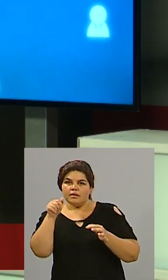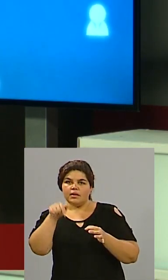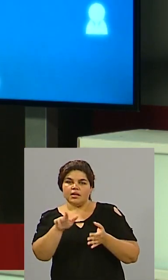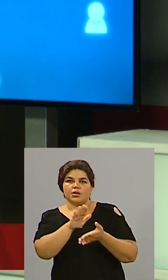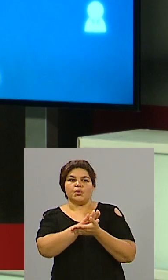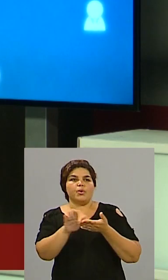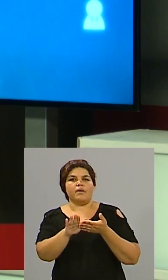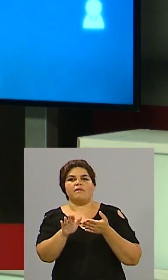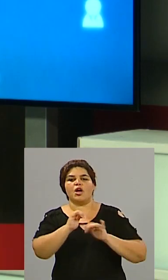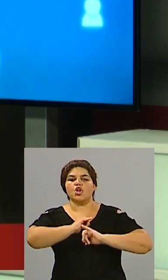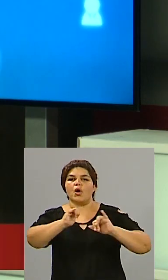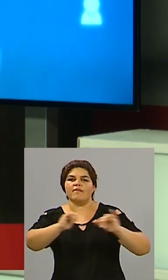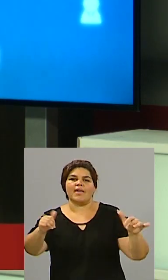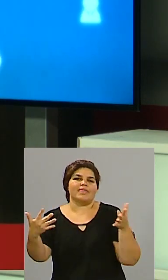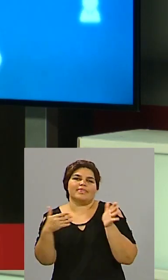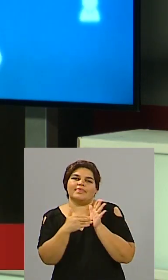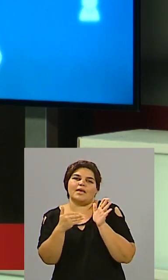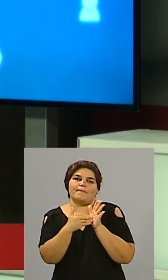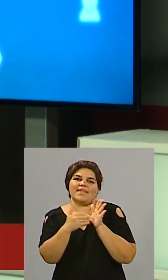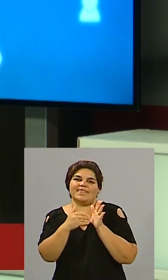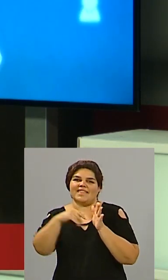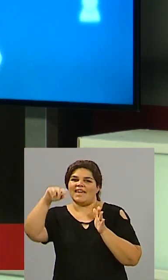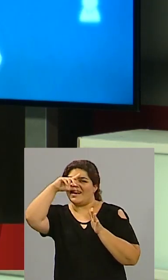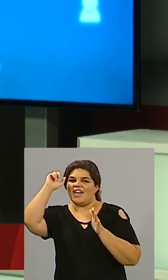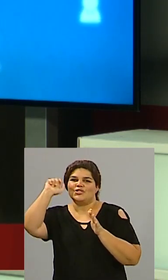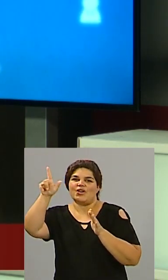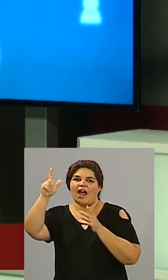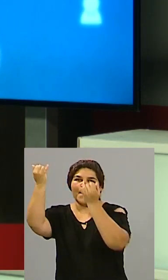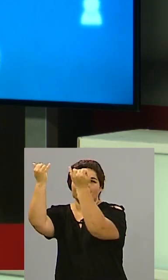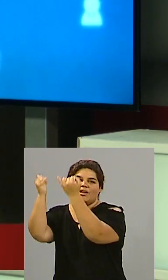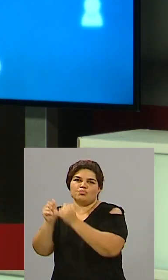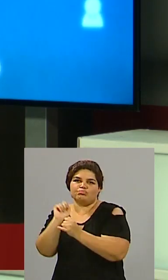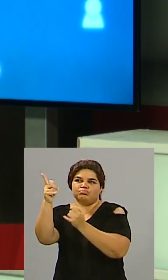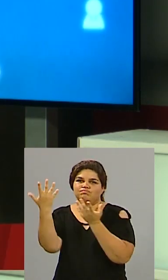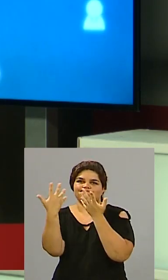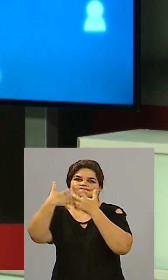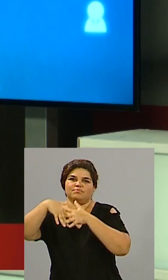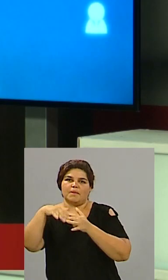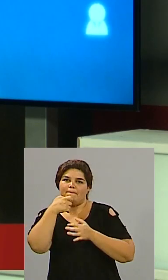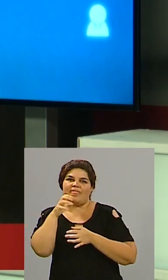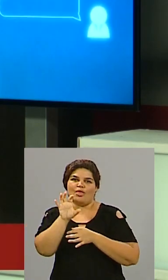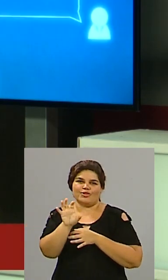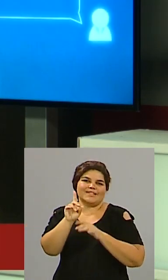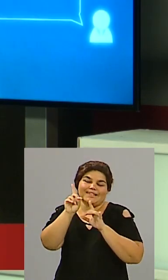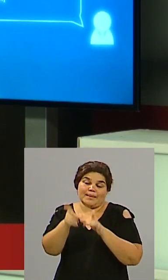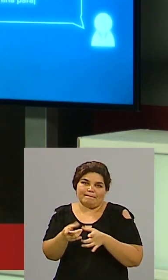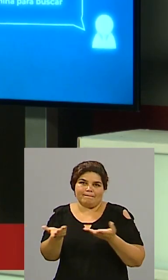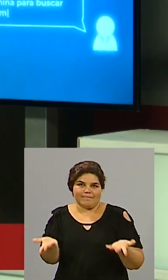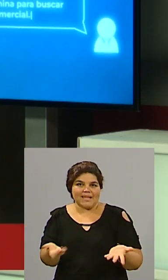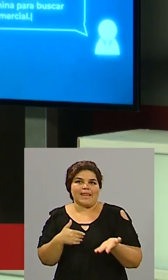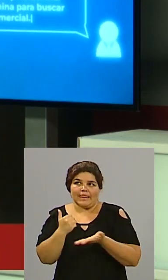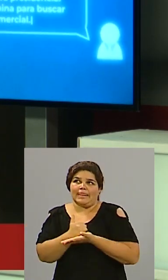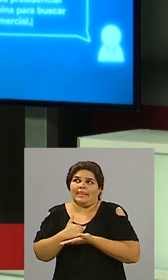Gobierno Nacional, pero digo, ¿hay un presupuesto que ustedes ya, que ya se manejaba en seguridad y que uno entiende tienen un parámetro para el